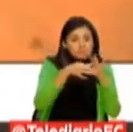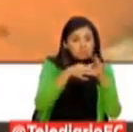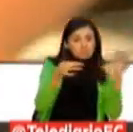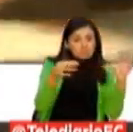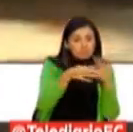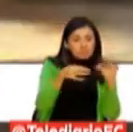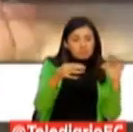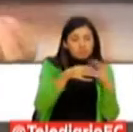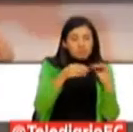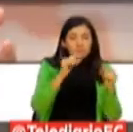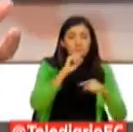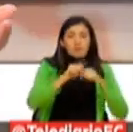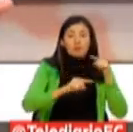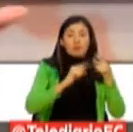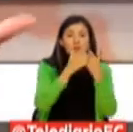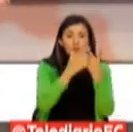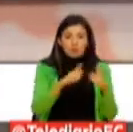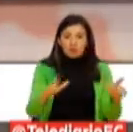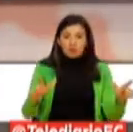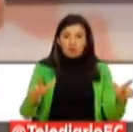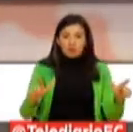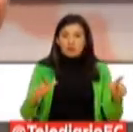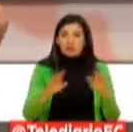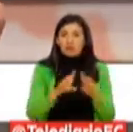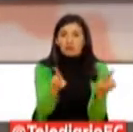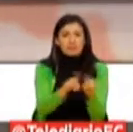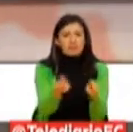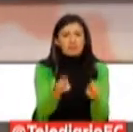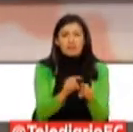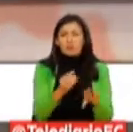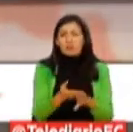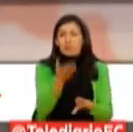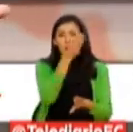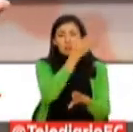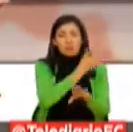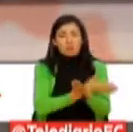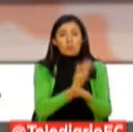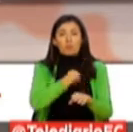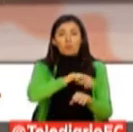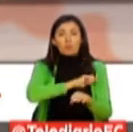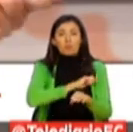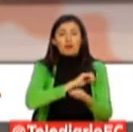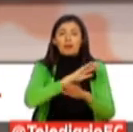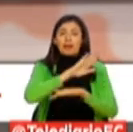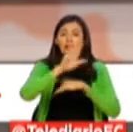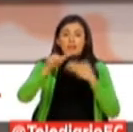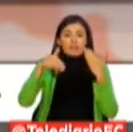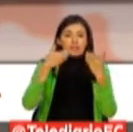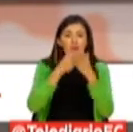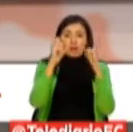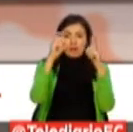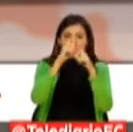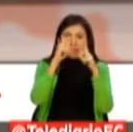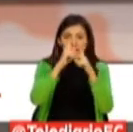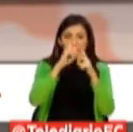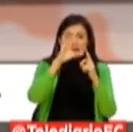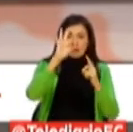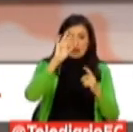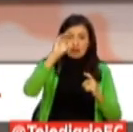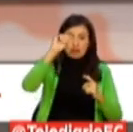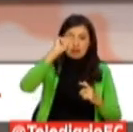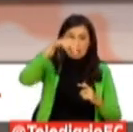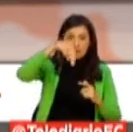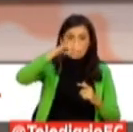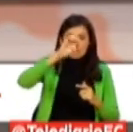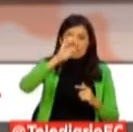la lengua vasca. Esca también en vasco es comer. Entonces, fanesca, por la